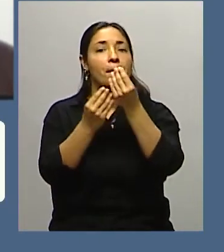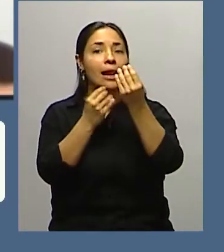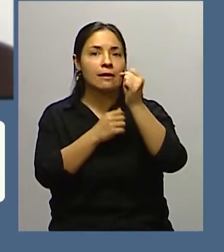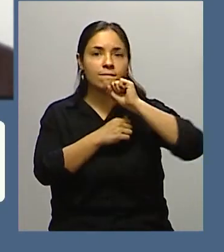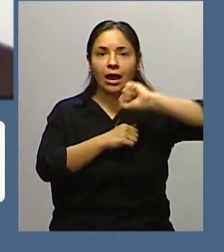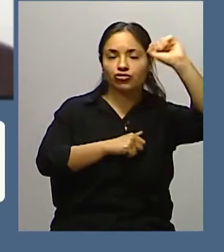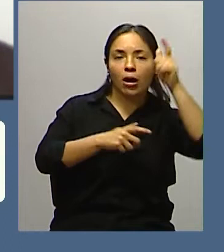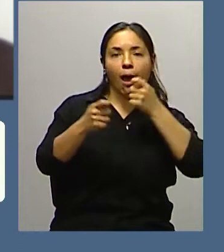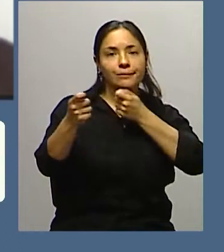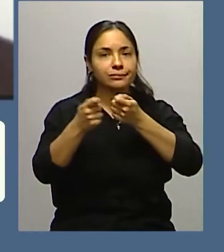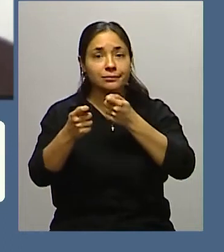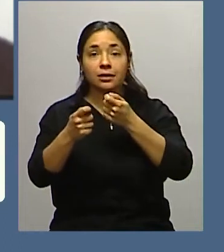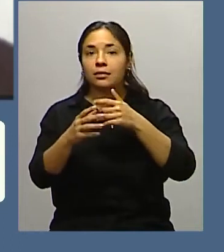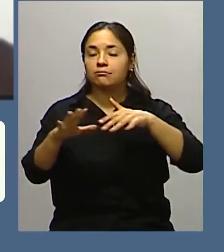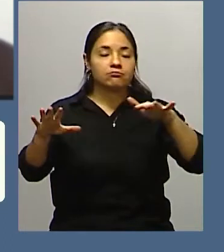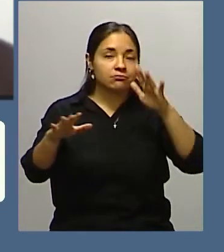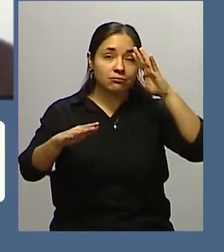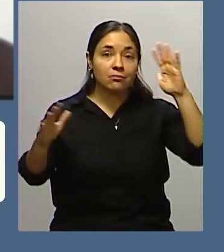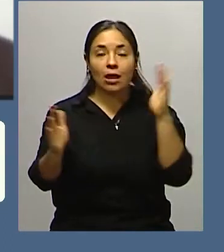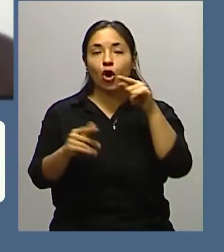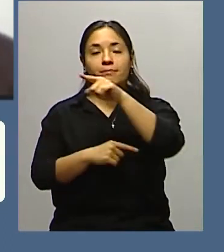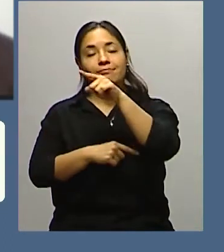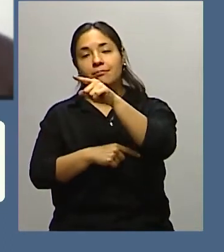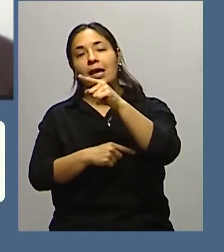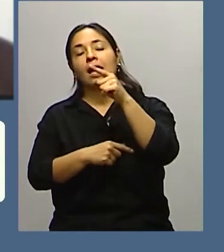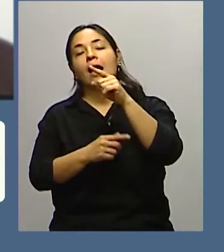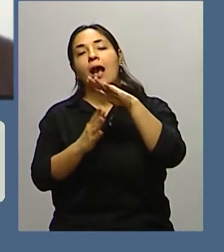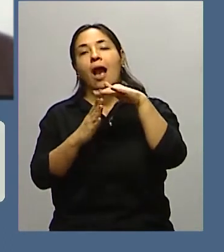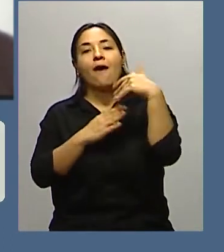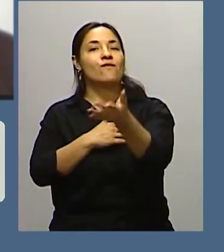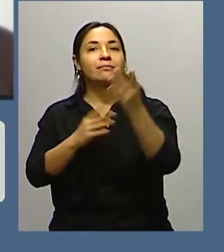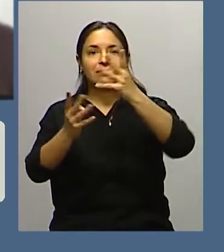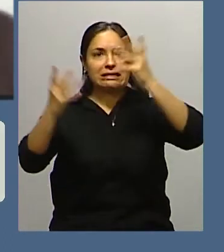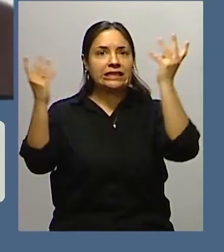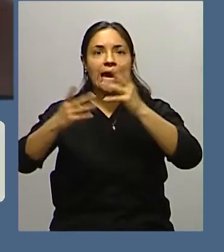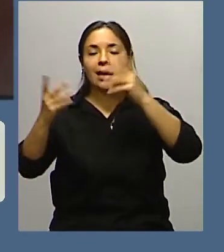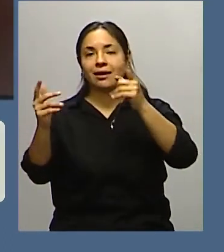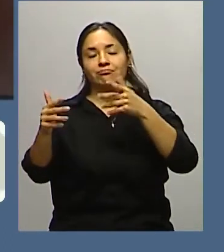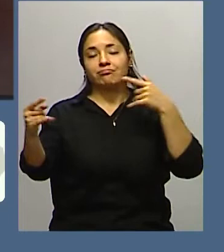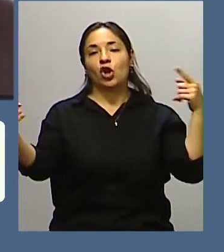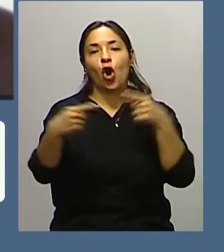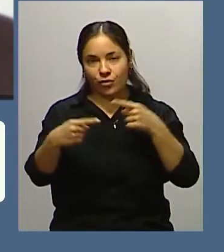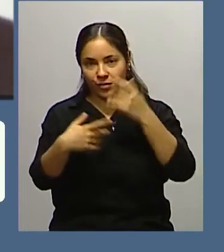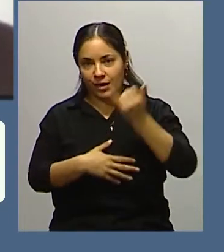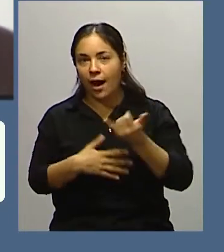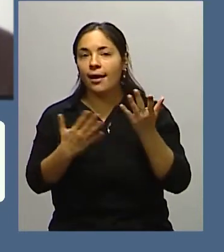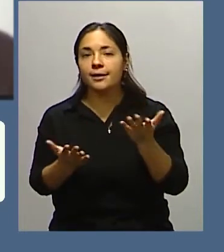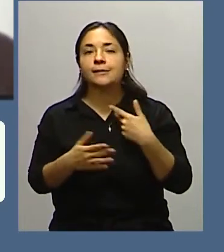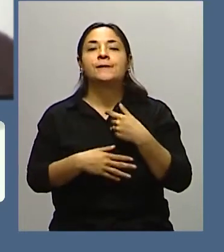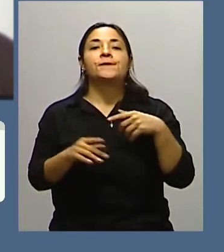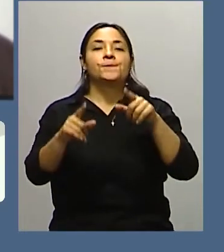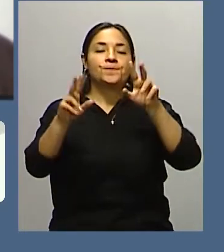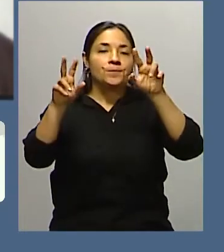y sobreviene este impacto externo que le pega no solo por el lado de